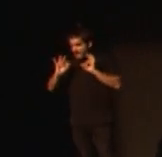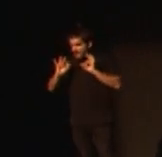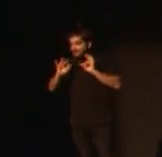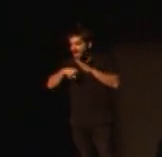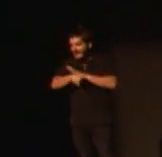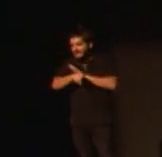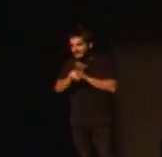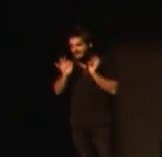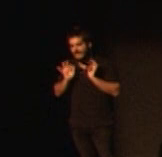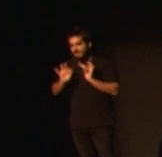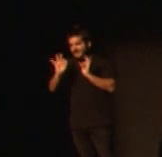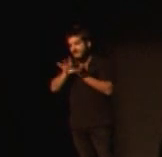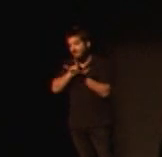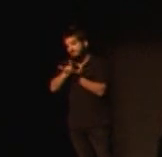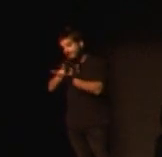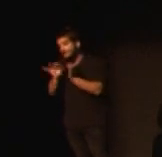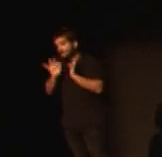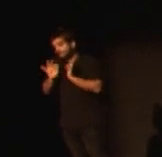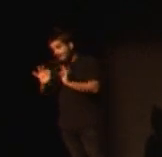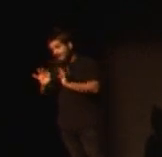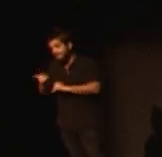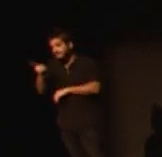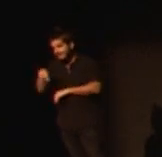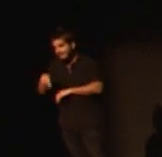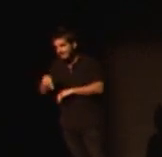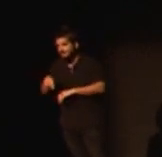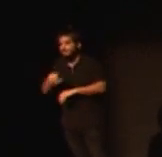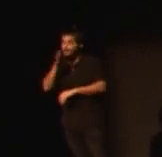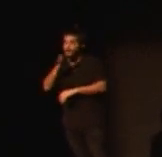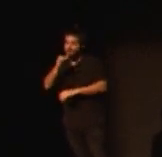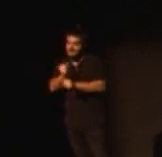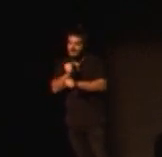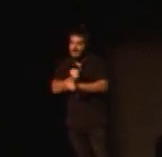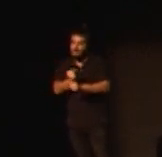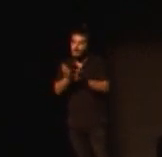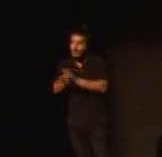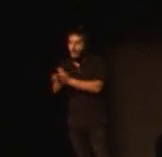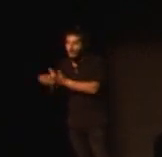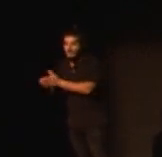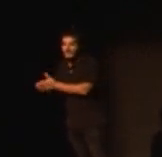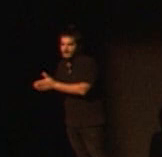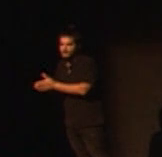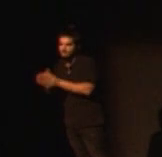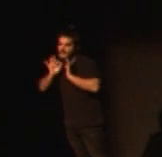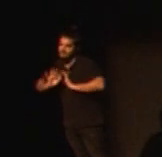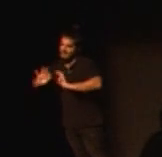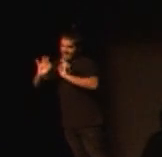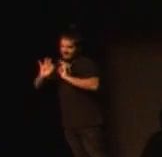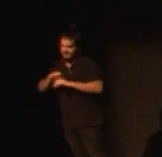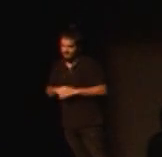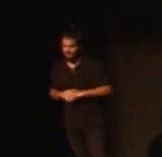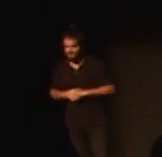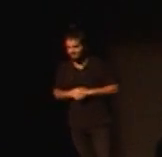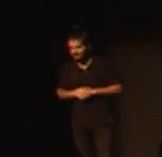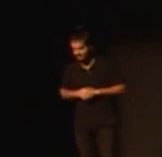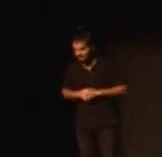busca brindar un servicio especial y que para llevar a cabo al lado de unos compañeros especiales. En este premio, que es el mérito del trabajo